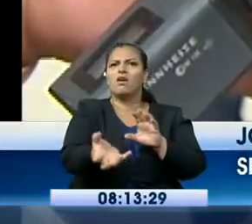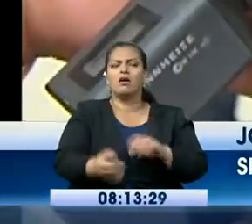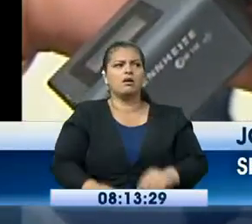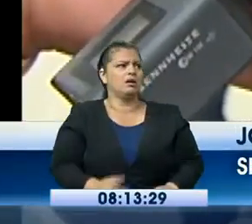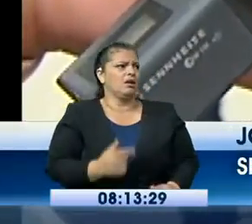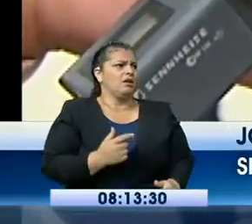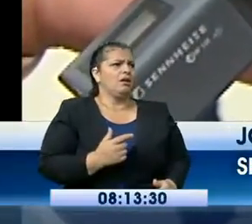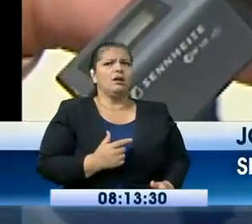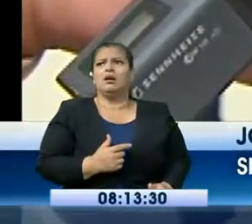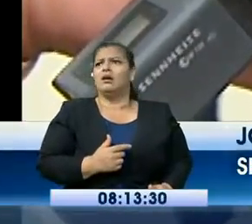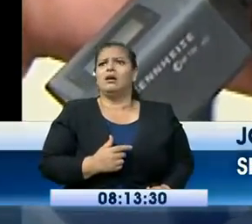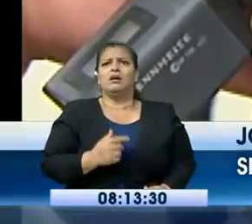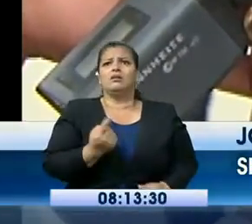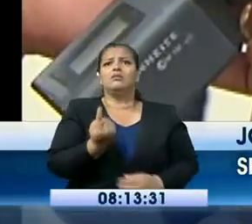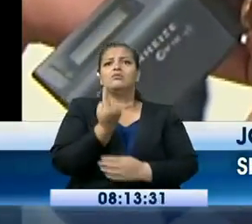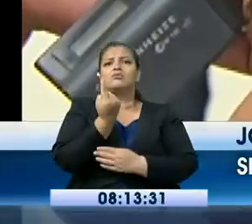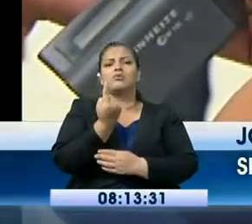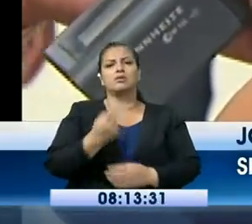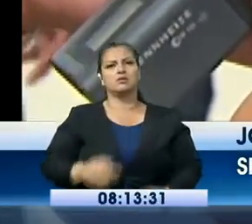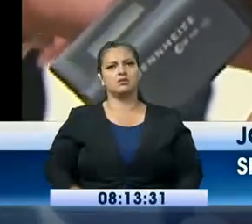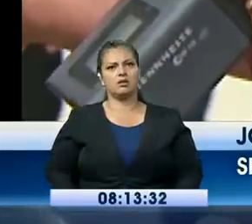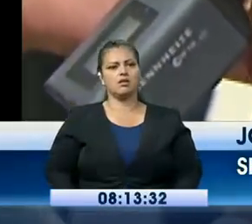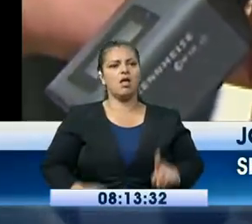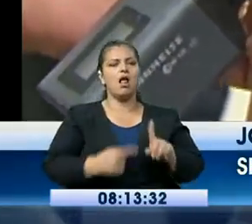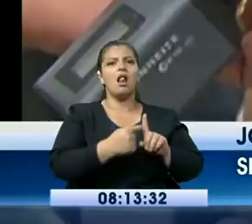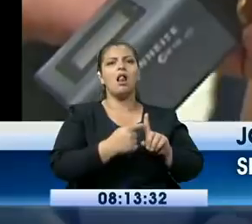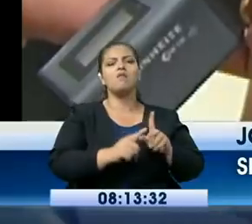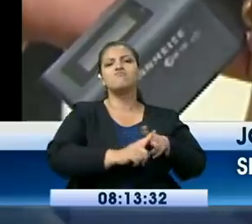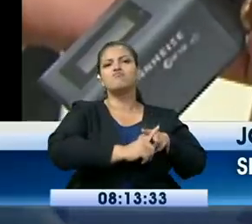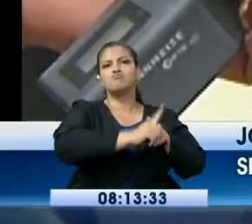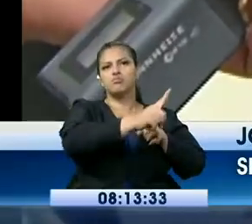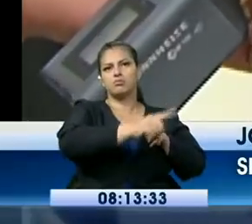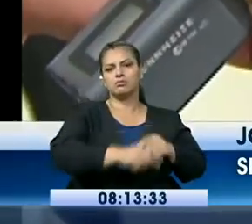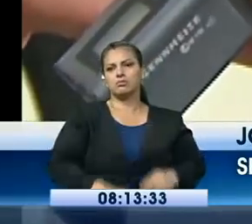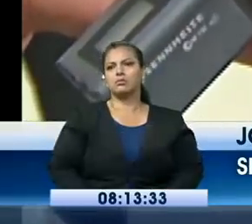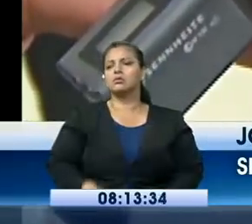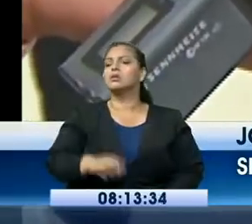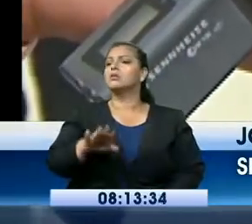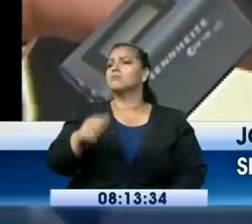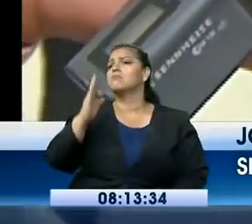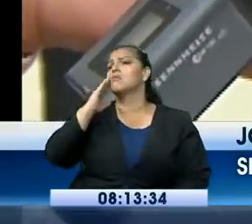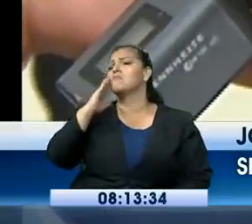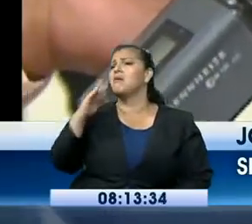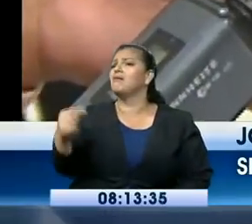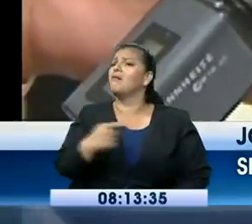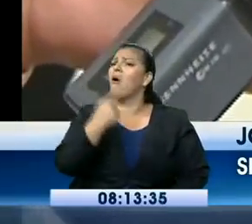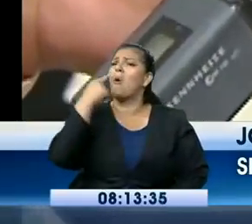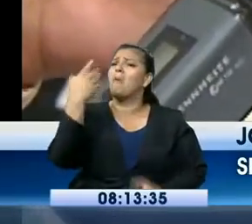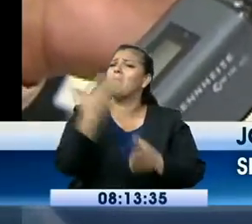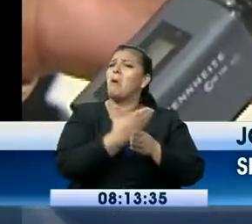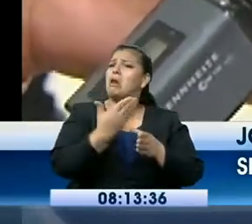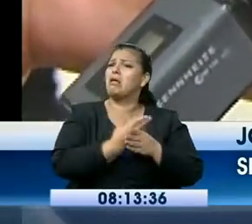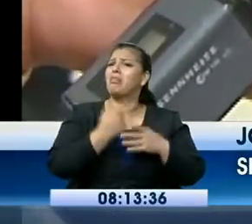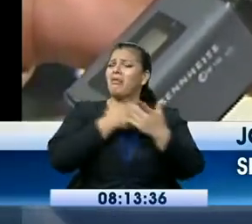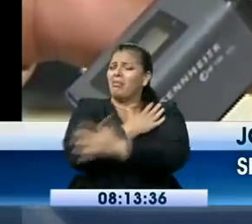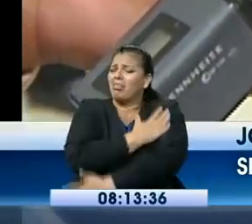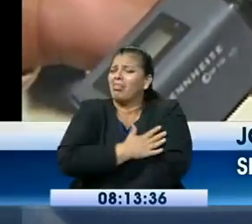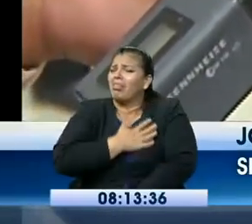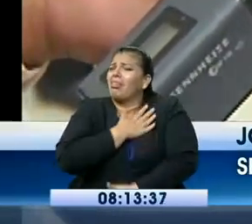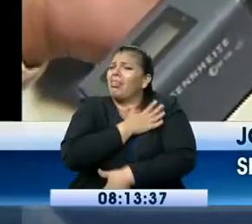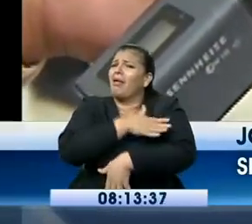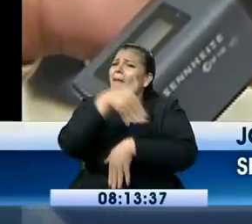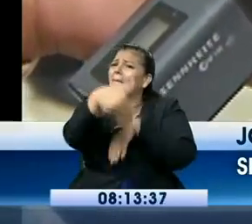el dibujo a partir de eso mi mamá la va a dejar todos los días al colegio y hoy él sin esperarse que mi mamá estaba ahí